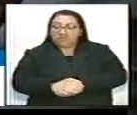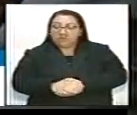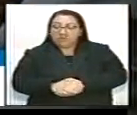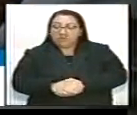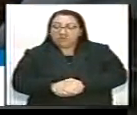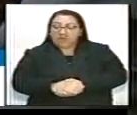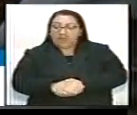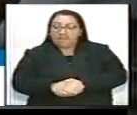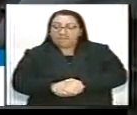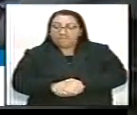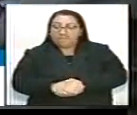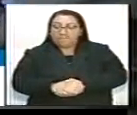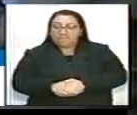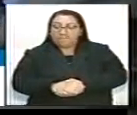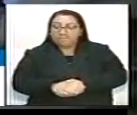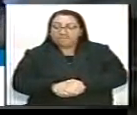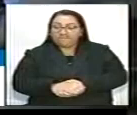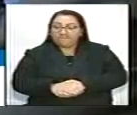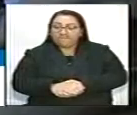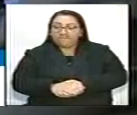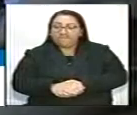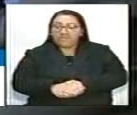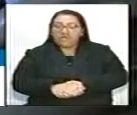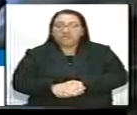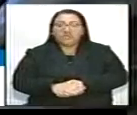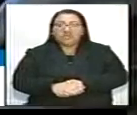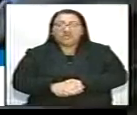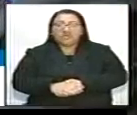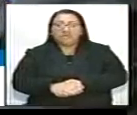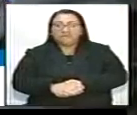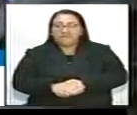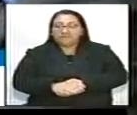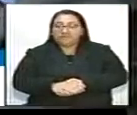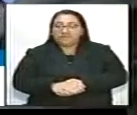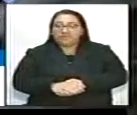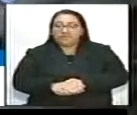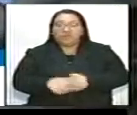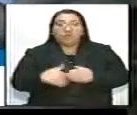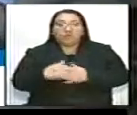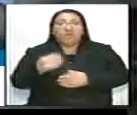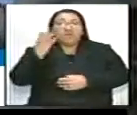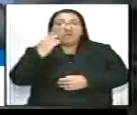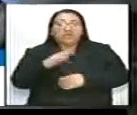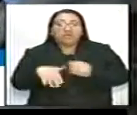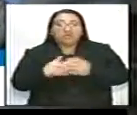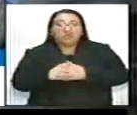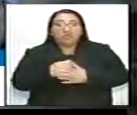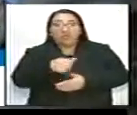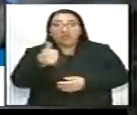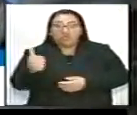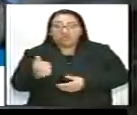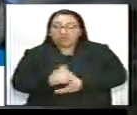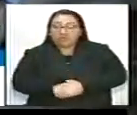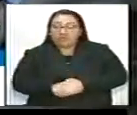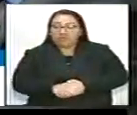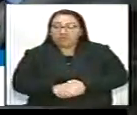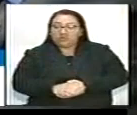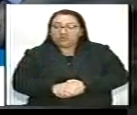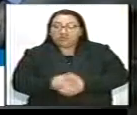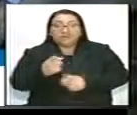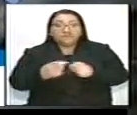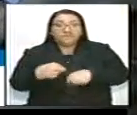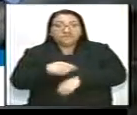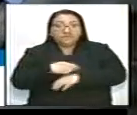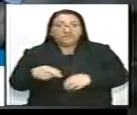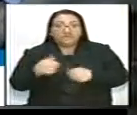a la activación de la cláusula anticorrupción. Pienso, presidente, insisto, que con toda la experiencia y además lo profesional